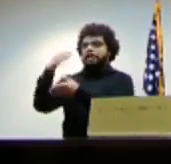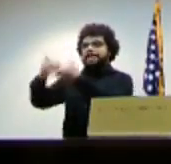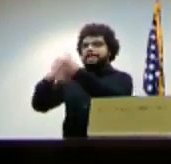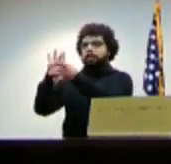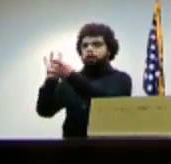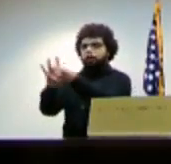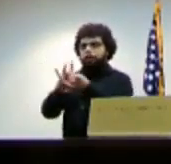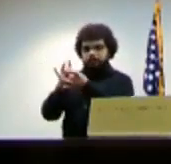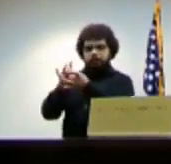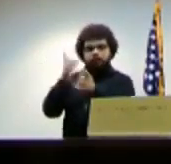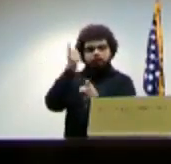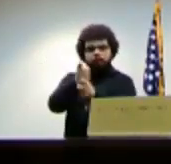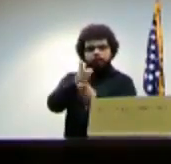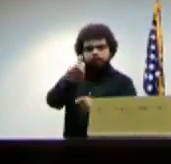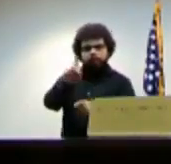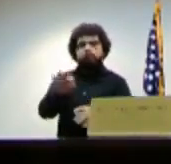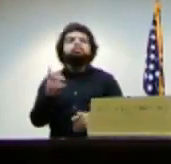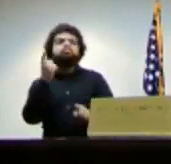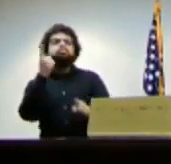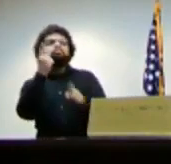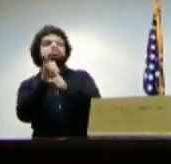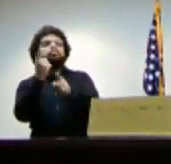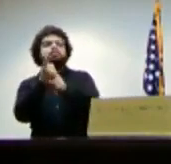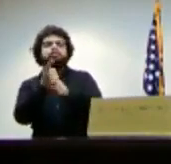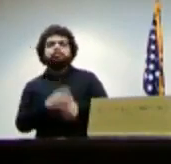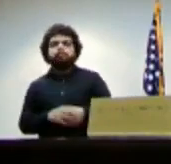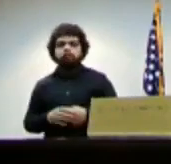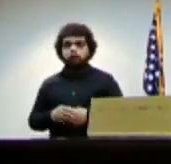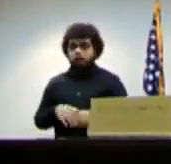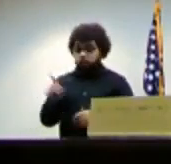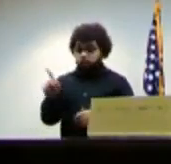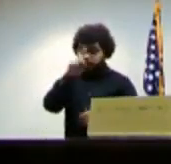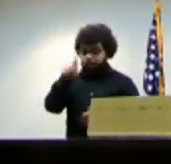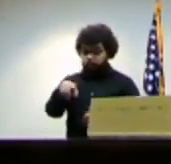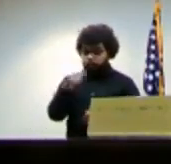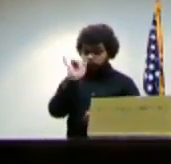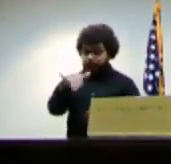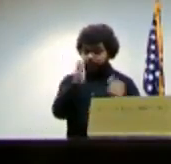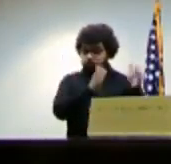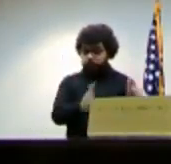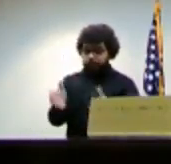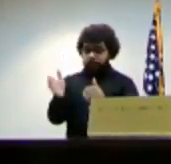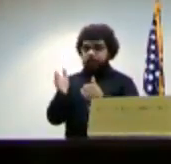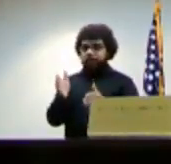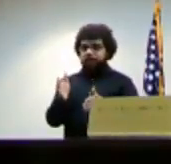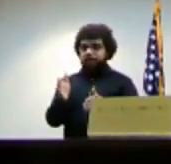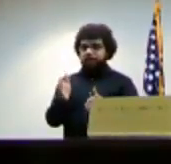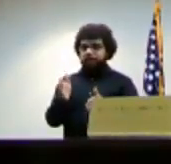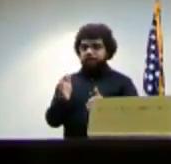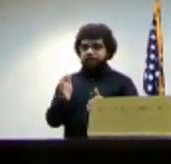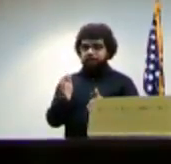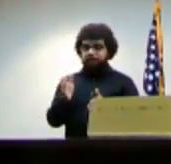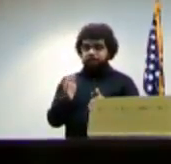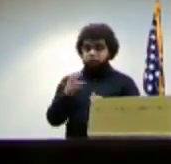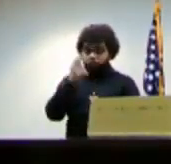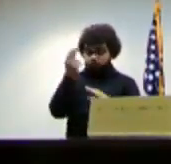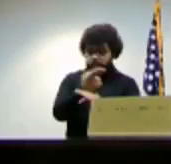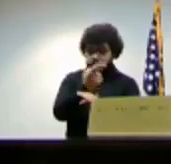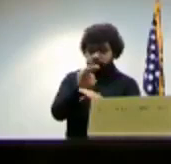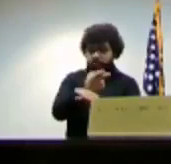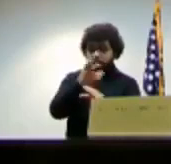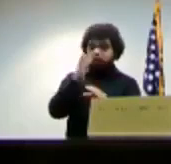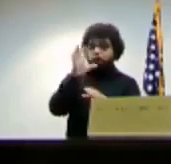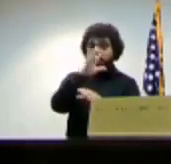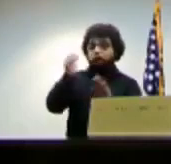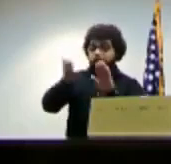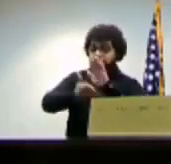es correcto. Y le pregunto si esos planes han estado en funcionamiento, si han funcionado, si se